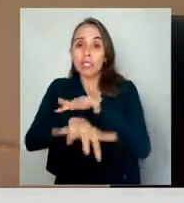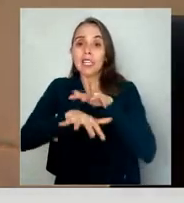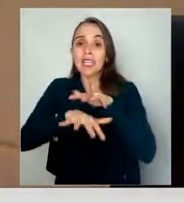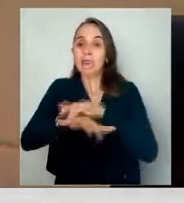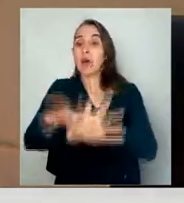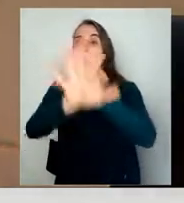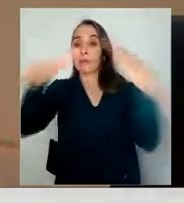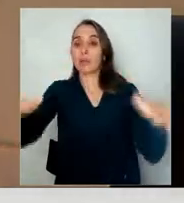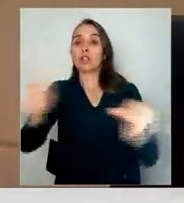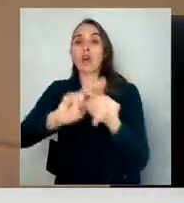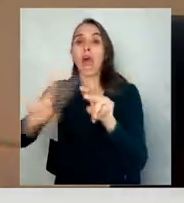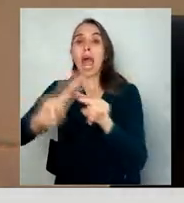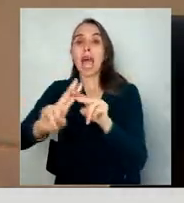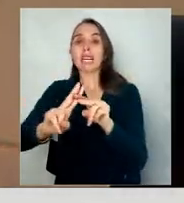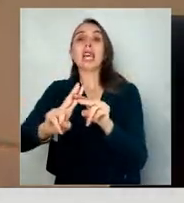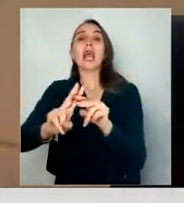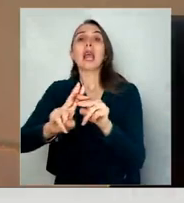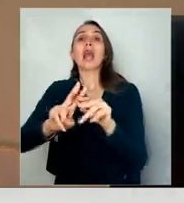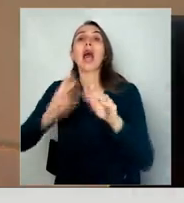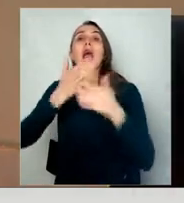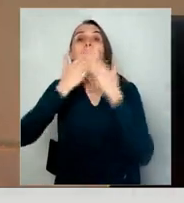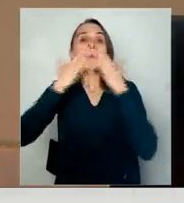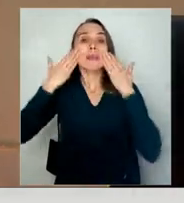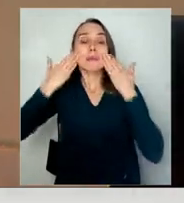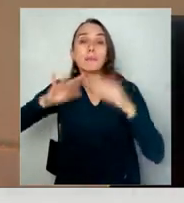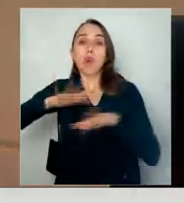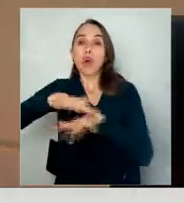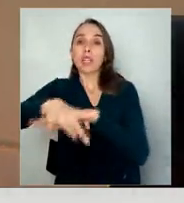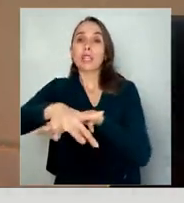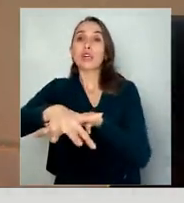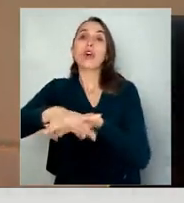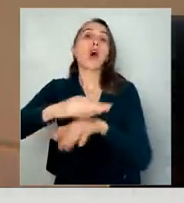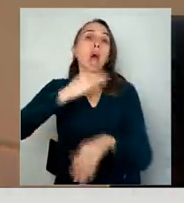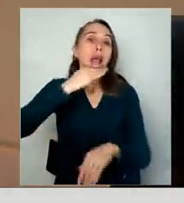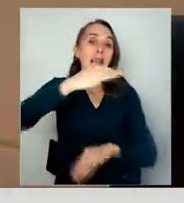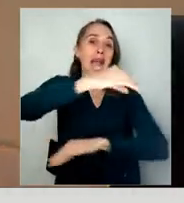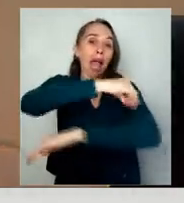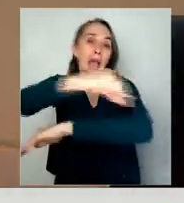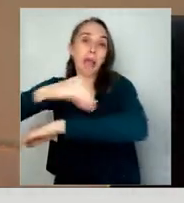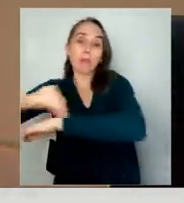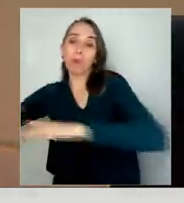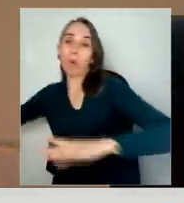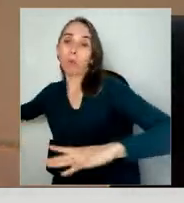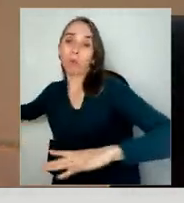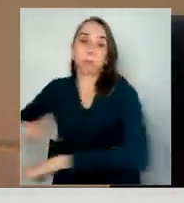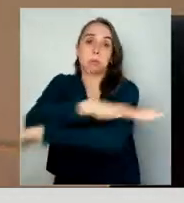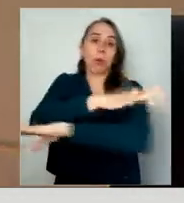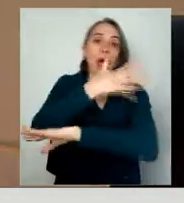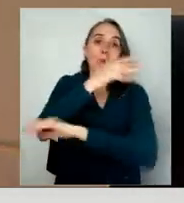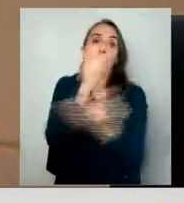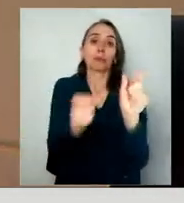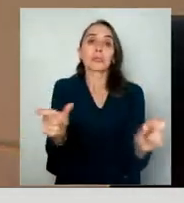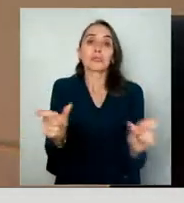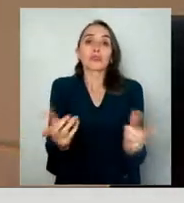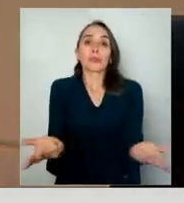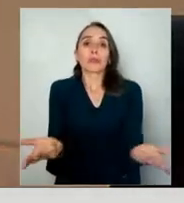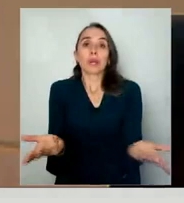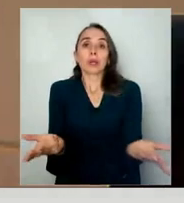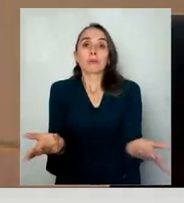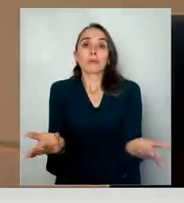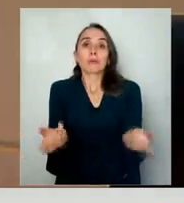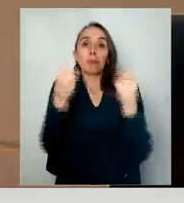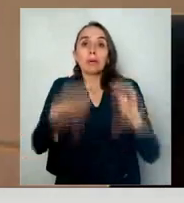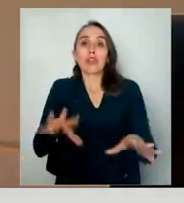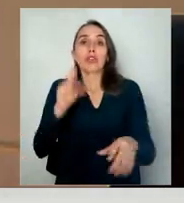río Lamentablemente se inundó chakras quedando gente sin trabajo y es por eso que quiero oficiar al Ministerio de